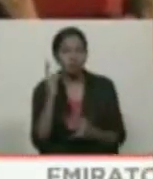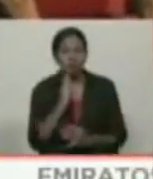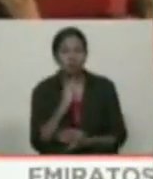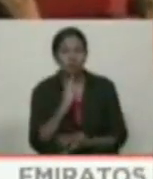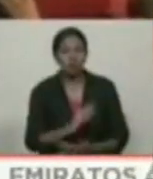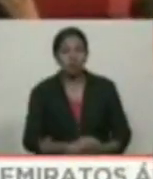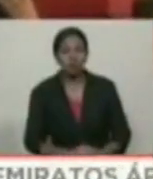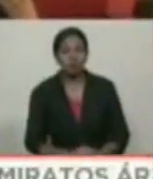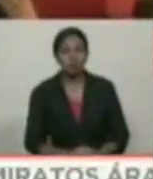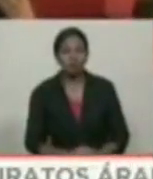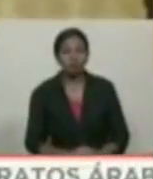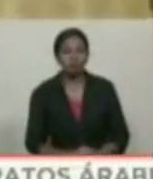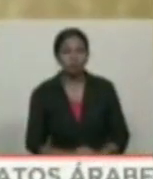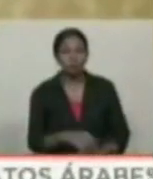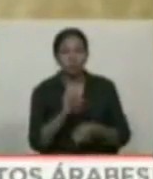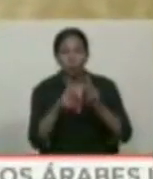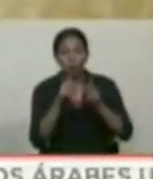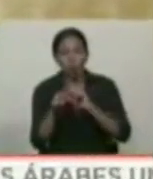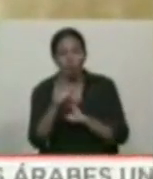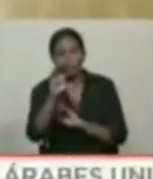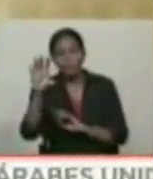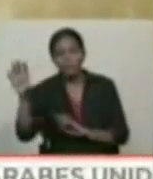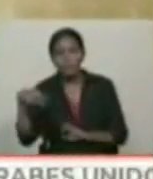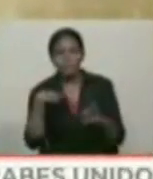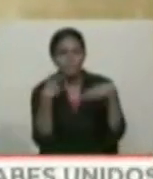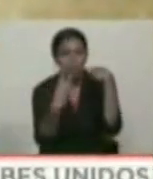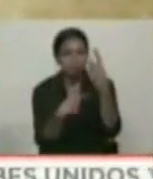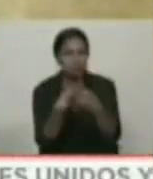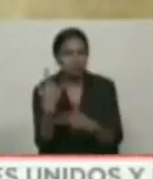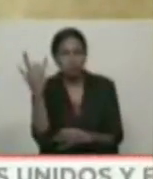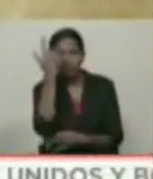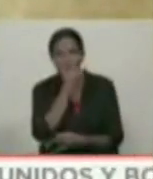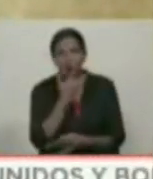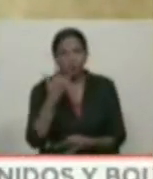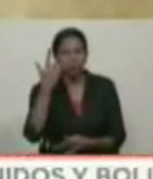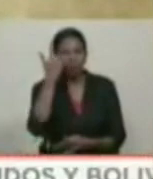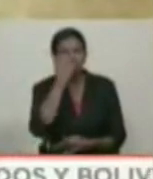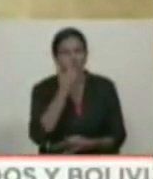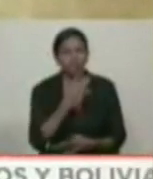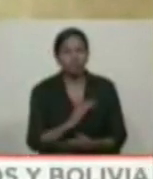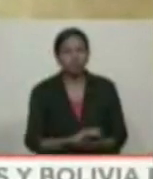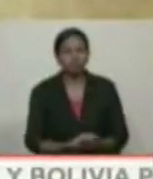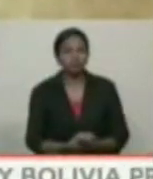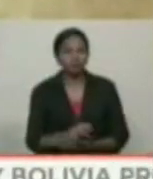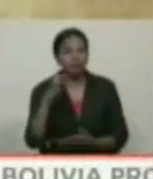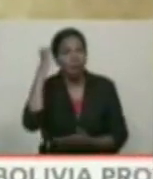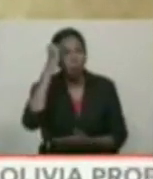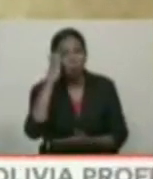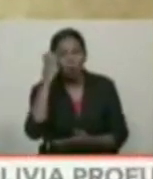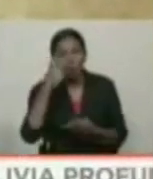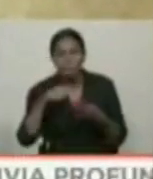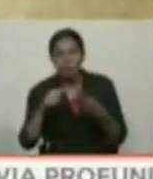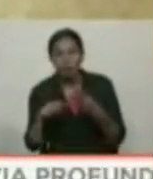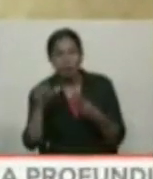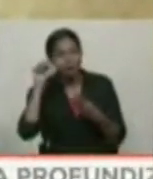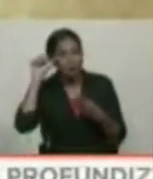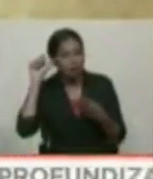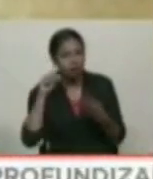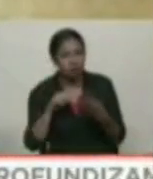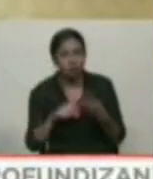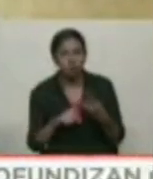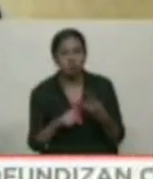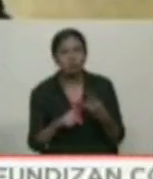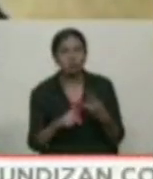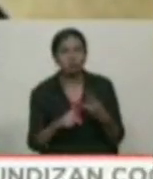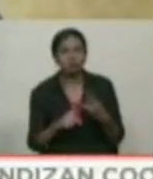varios países tanto de áfrica medio oriente europa asia que